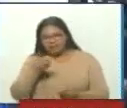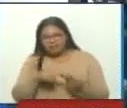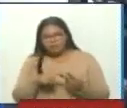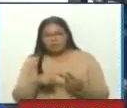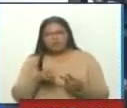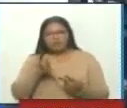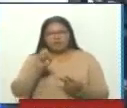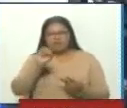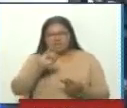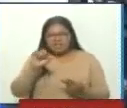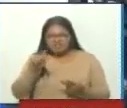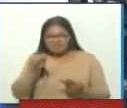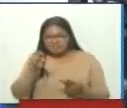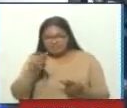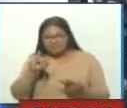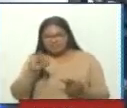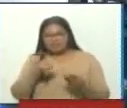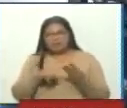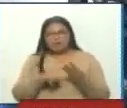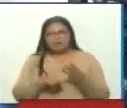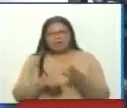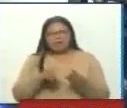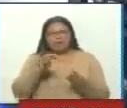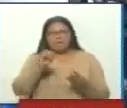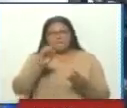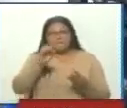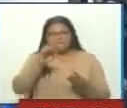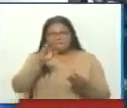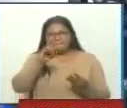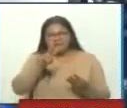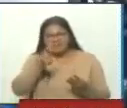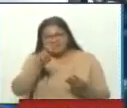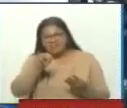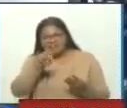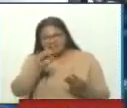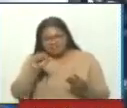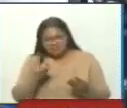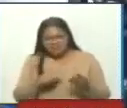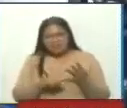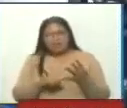González, estaba Vanessa Davis, estaba Ricardo.